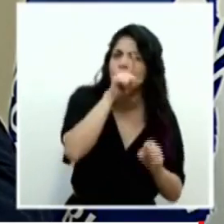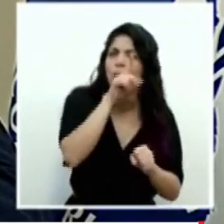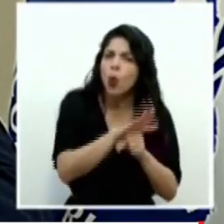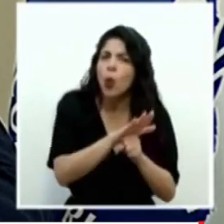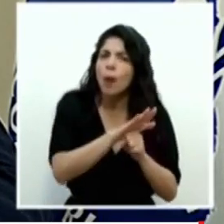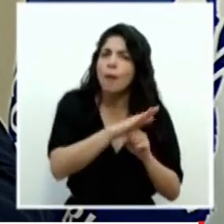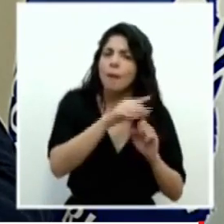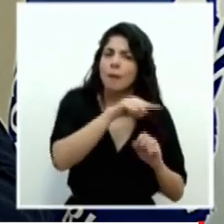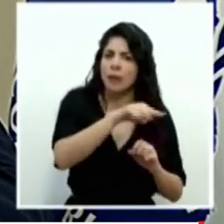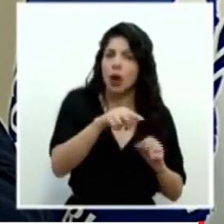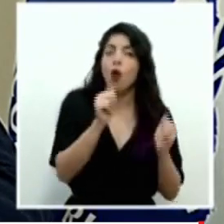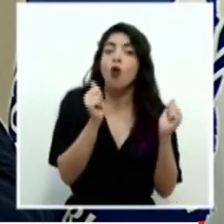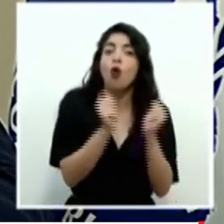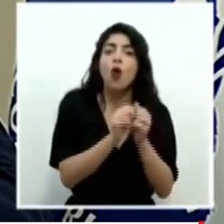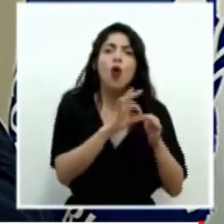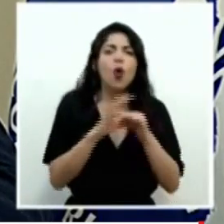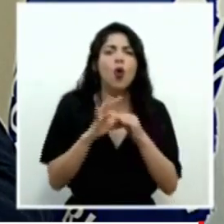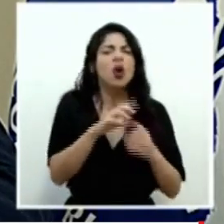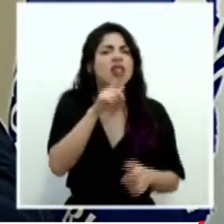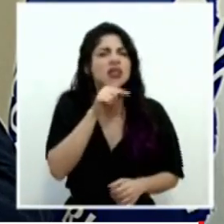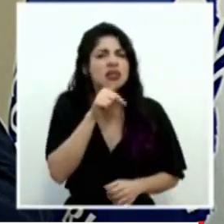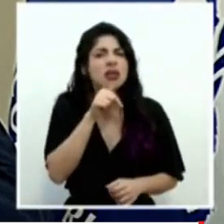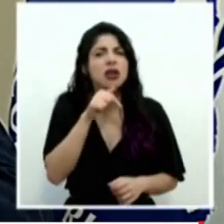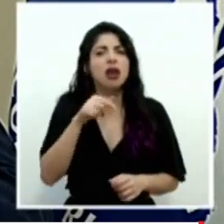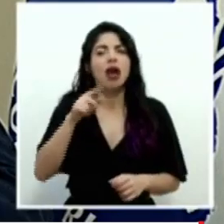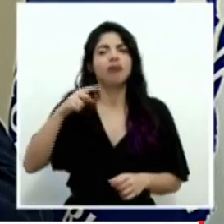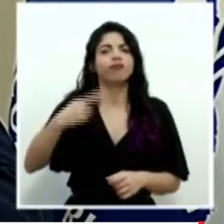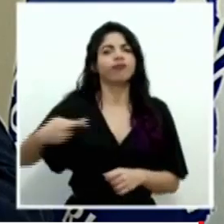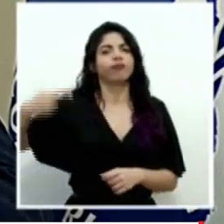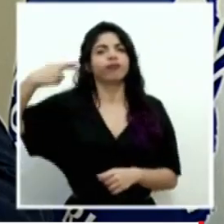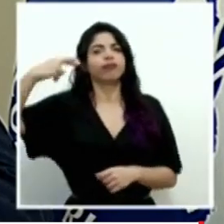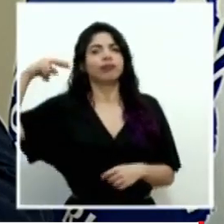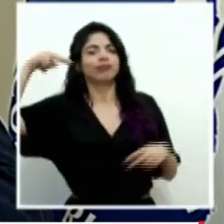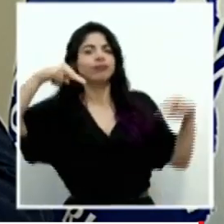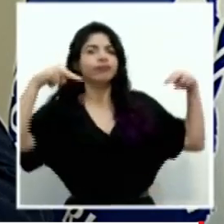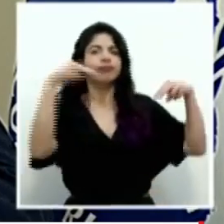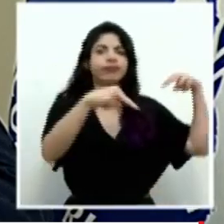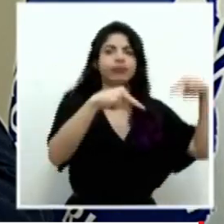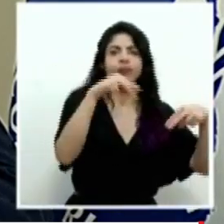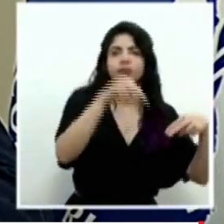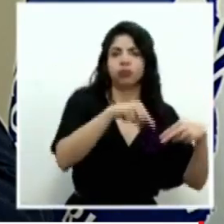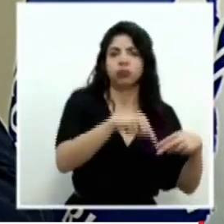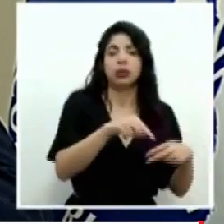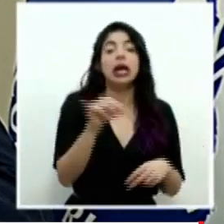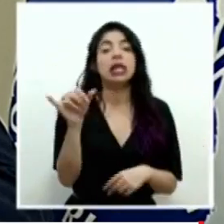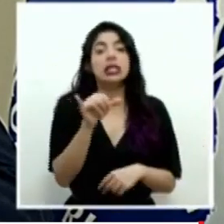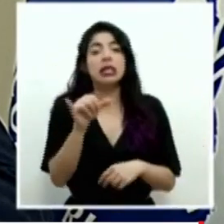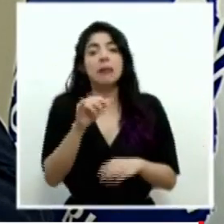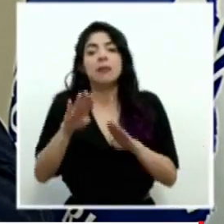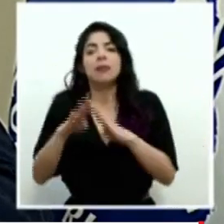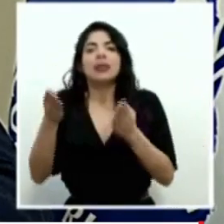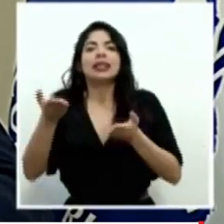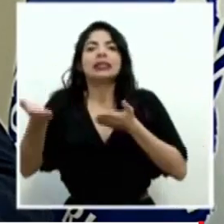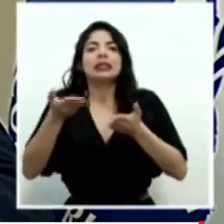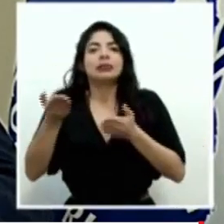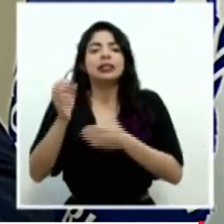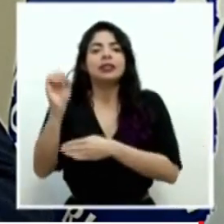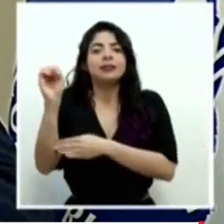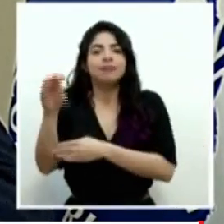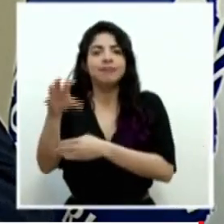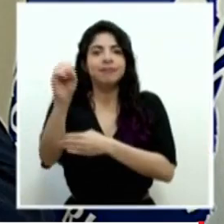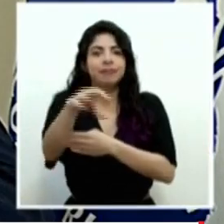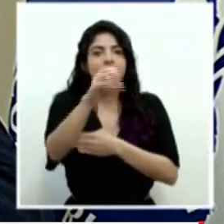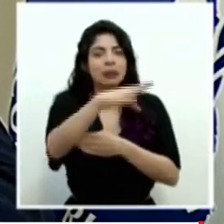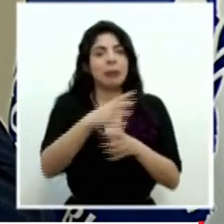los protocolos en coordinación con las distintas rectorías. Igual se estaría habilitando el servicio a domicilio